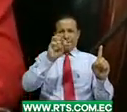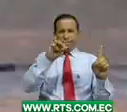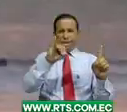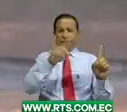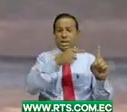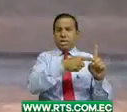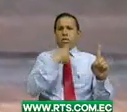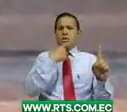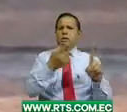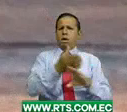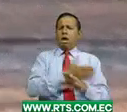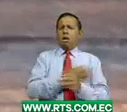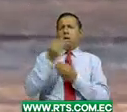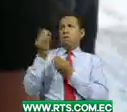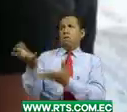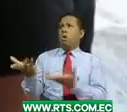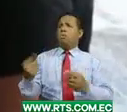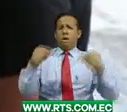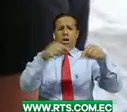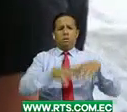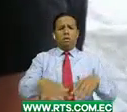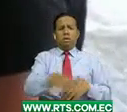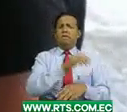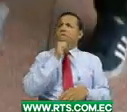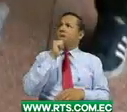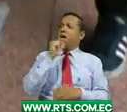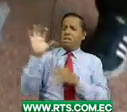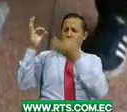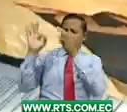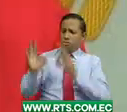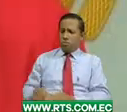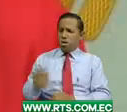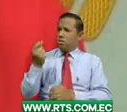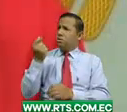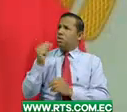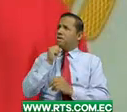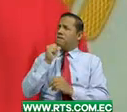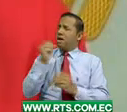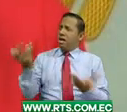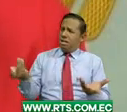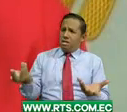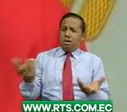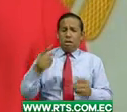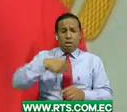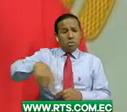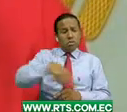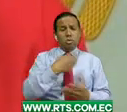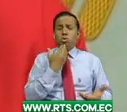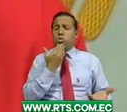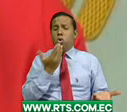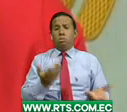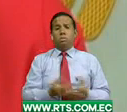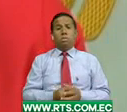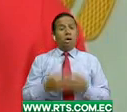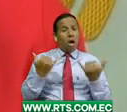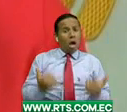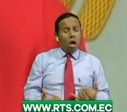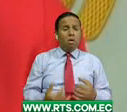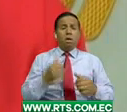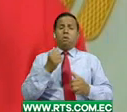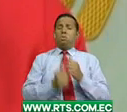Electoral y que esto podría poner en riesgo los comicios de 2021. La función electoral está siendo